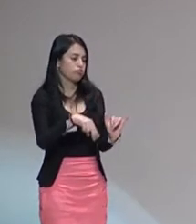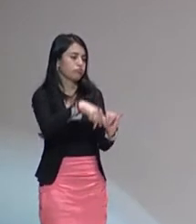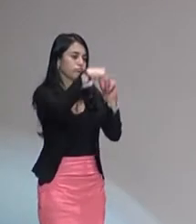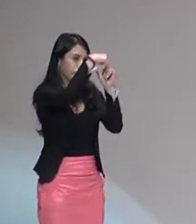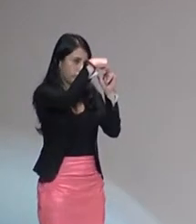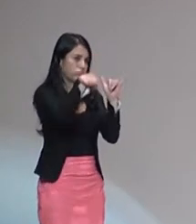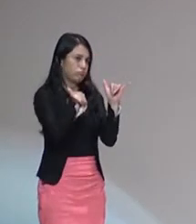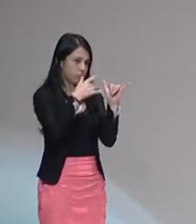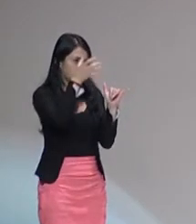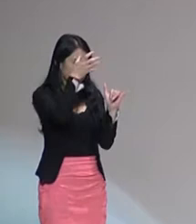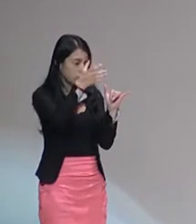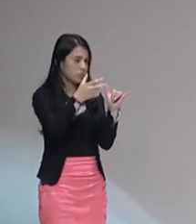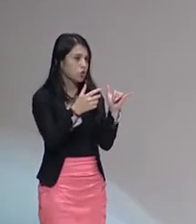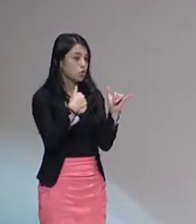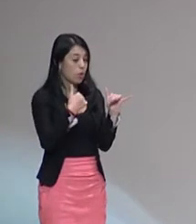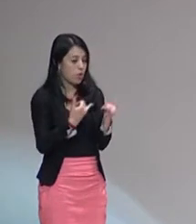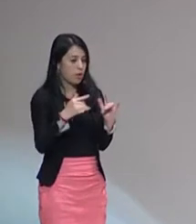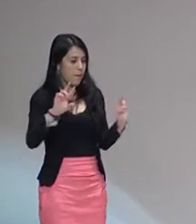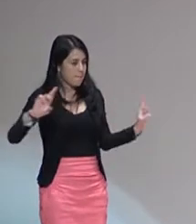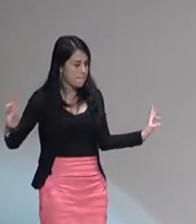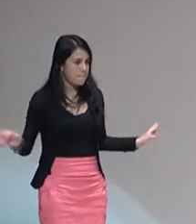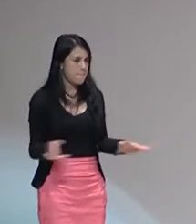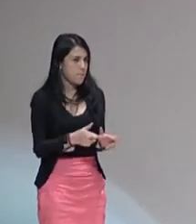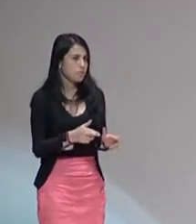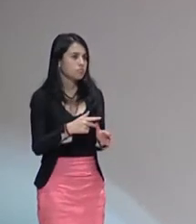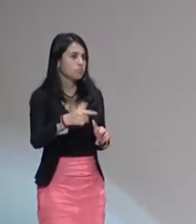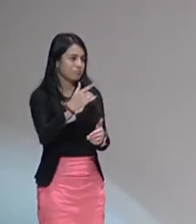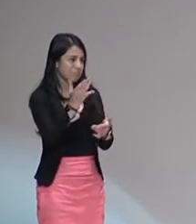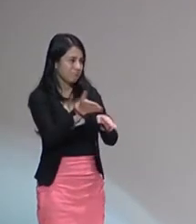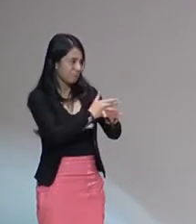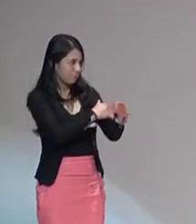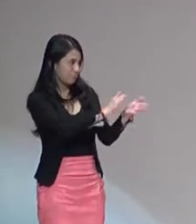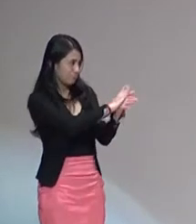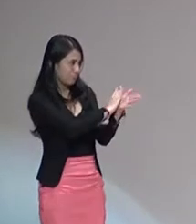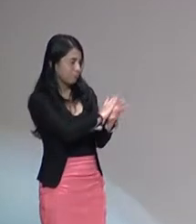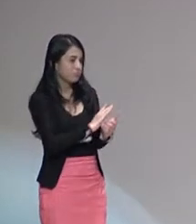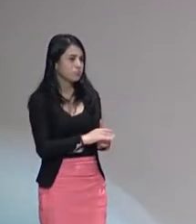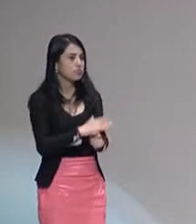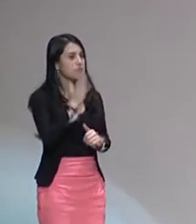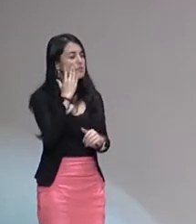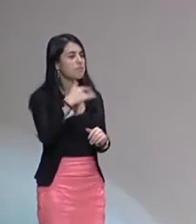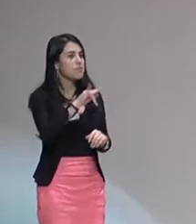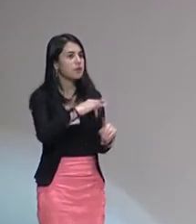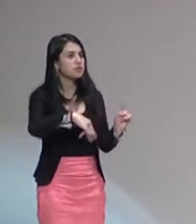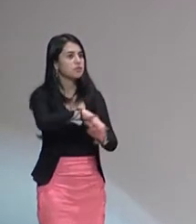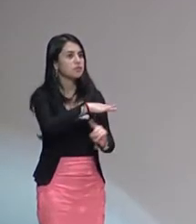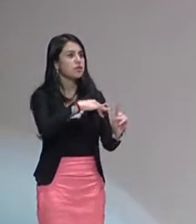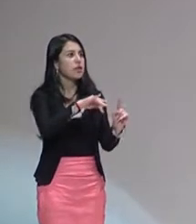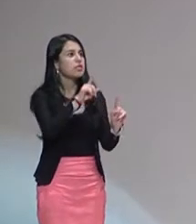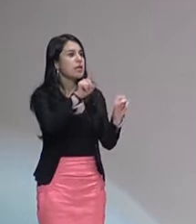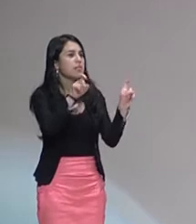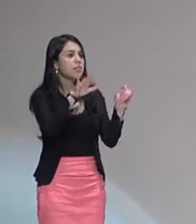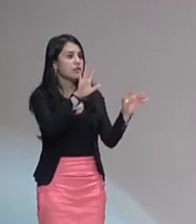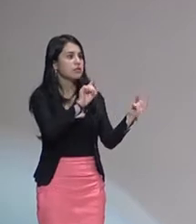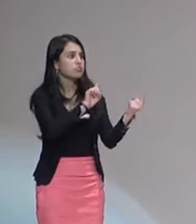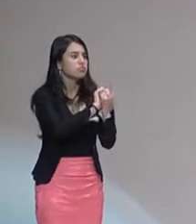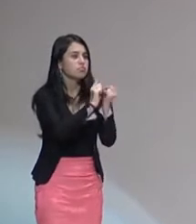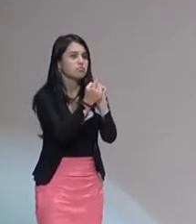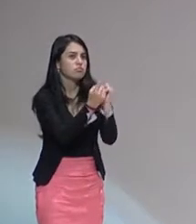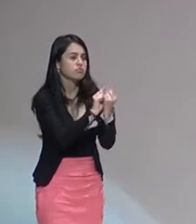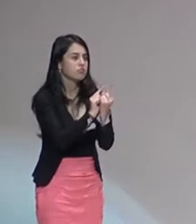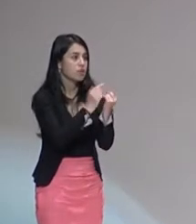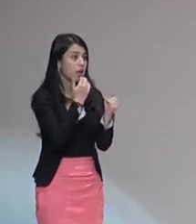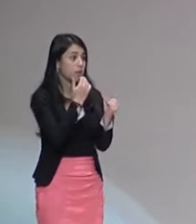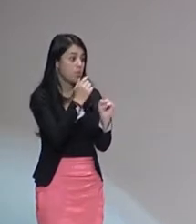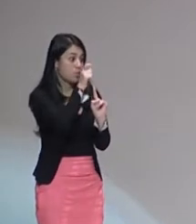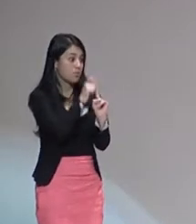voy a, digamos, resumir un poco lo que ustedes dicen, mucho gira en torno al encuentro. Y aquí prójimo